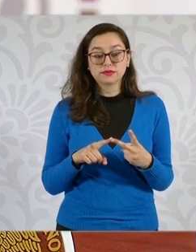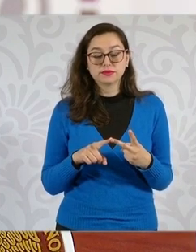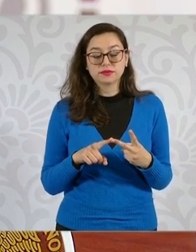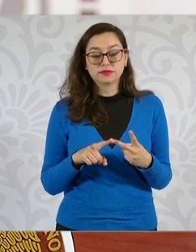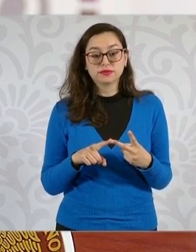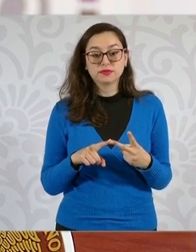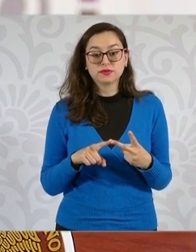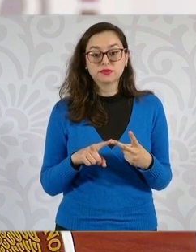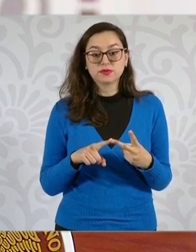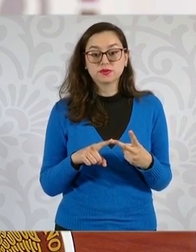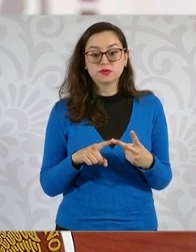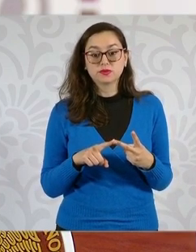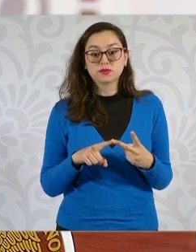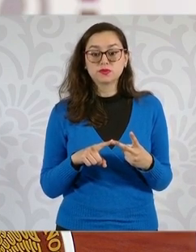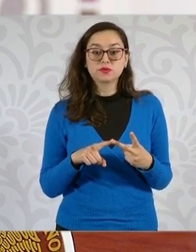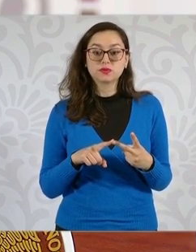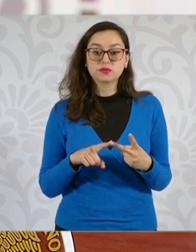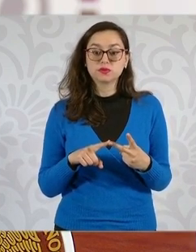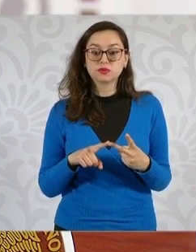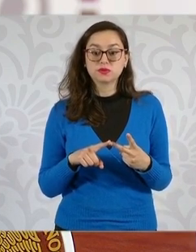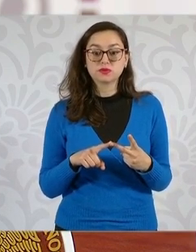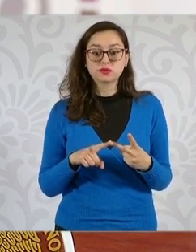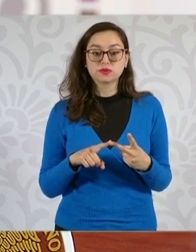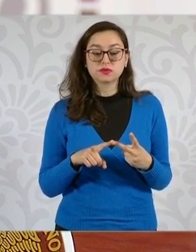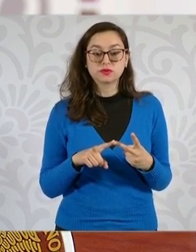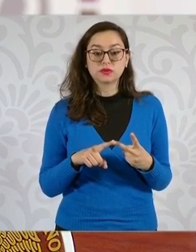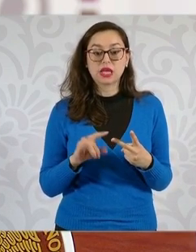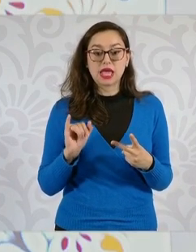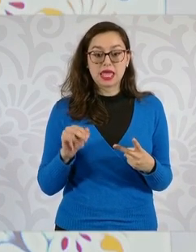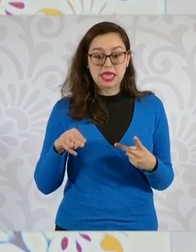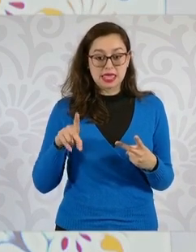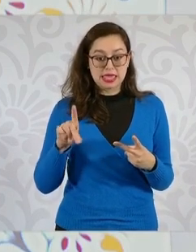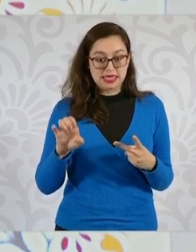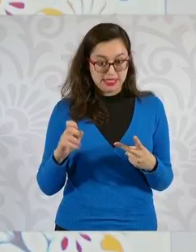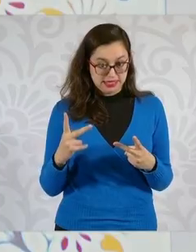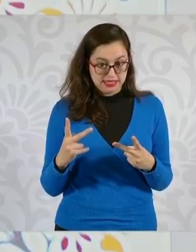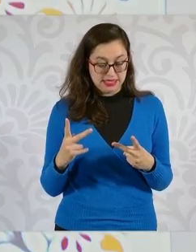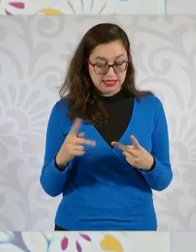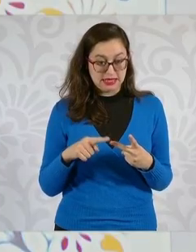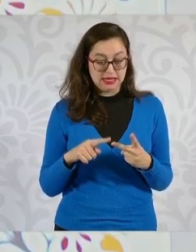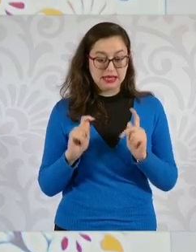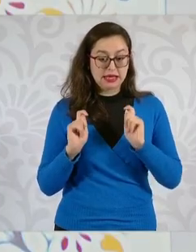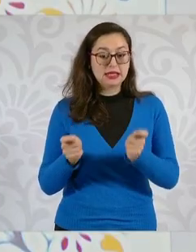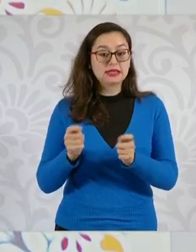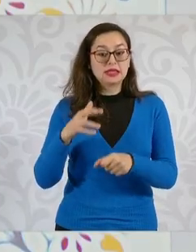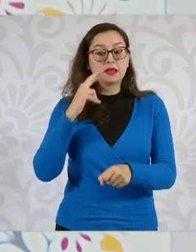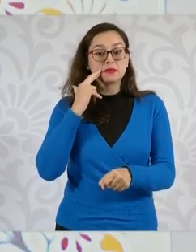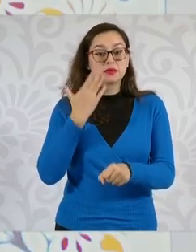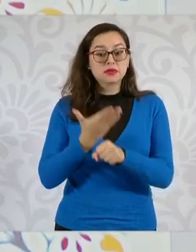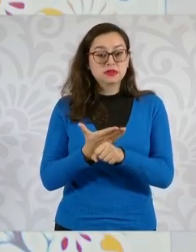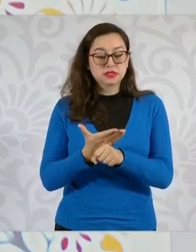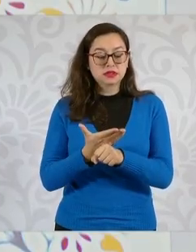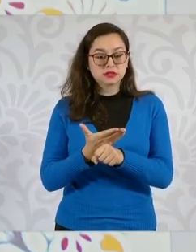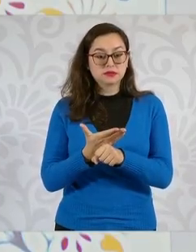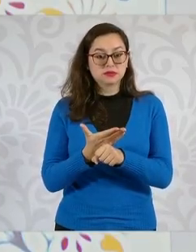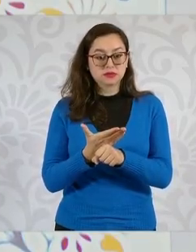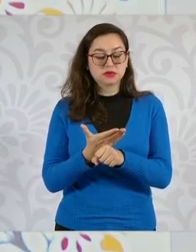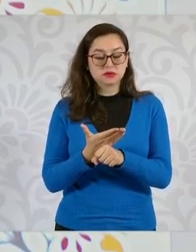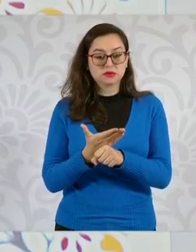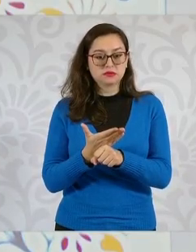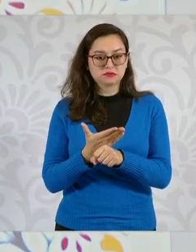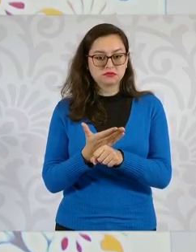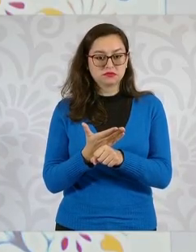hay la posibilidad lo está viendo el INDEP que es quien está a cargo el instituto para